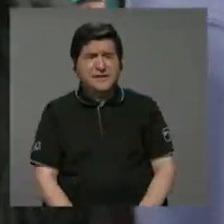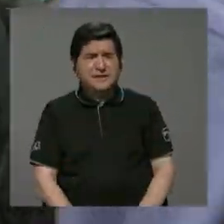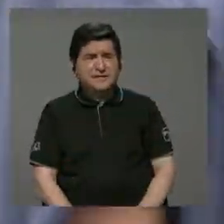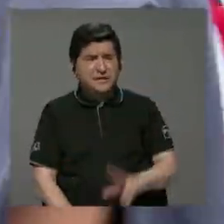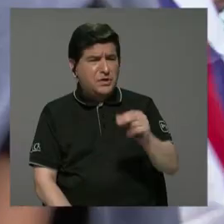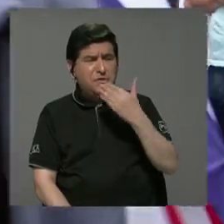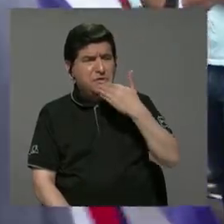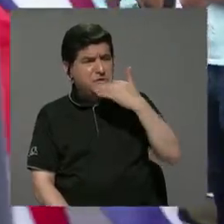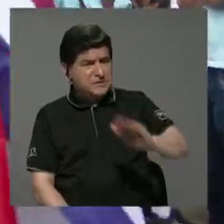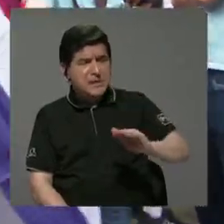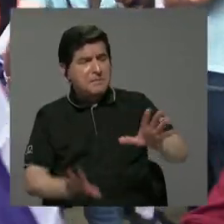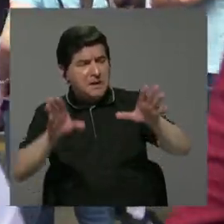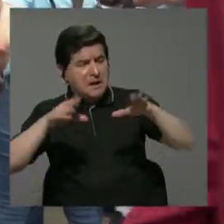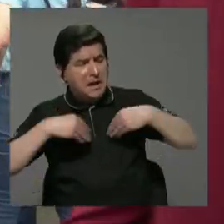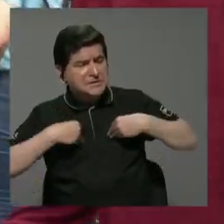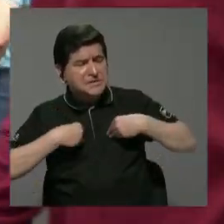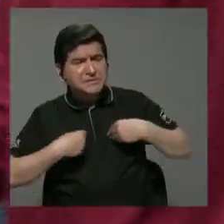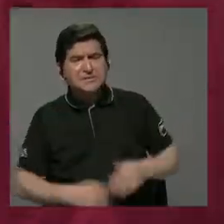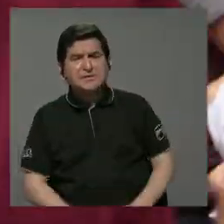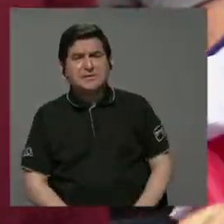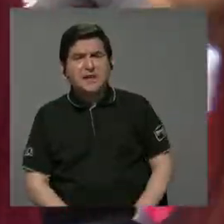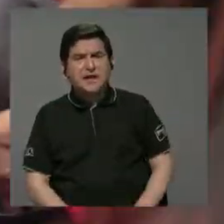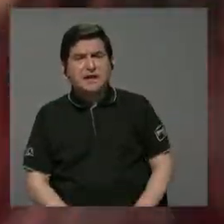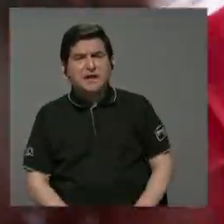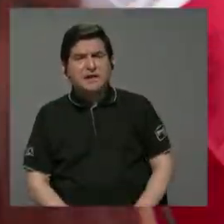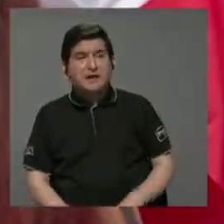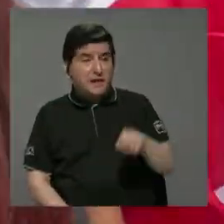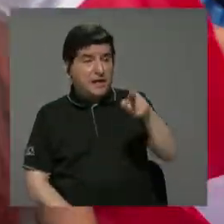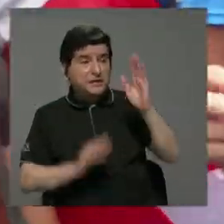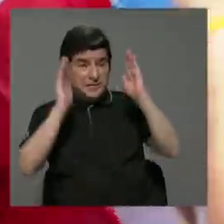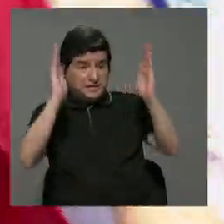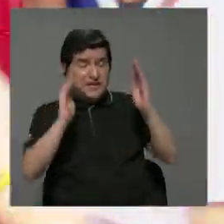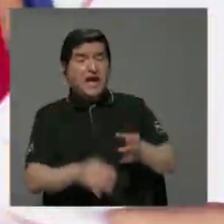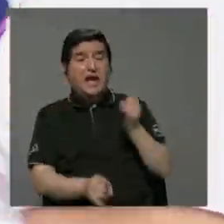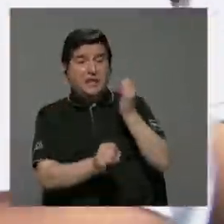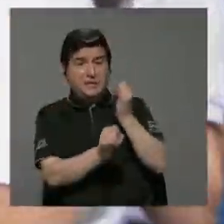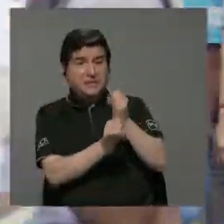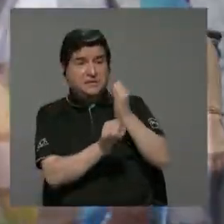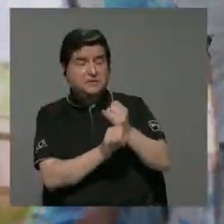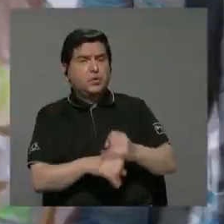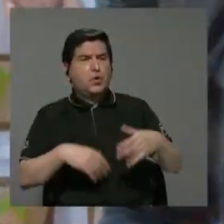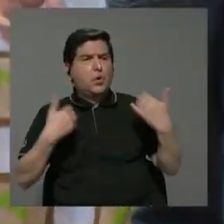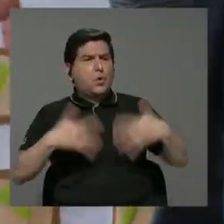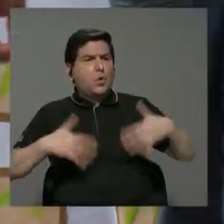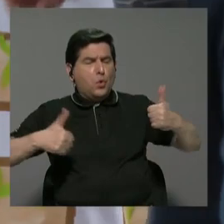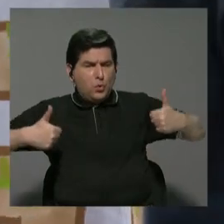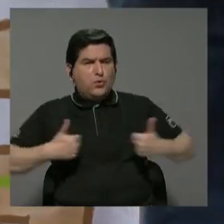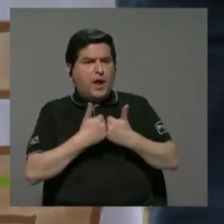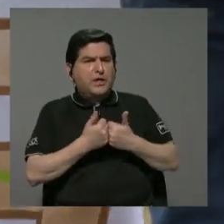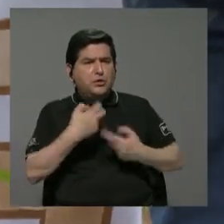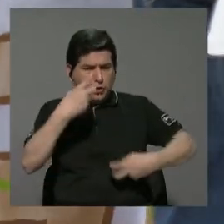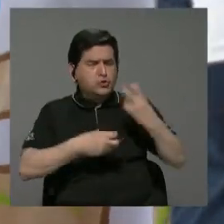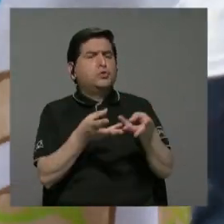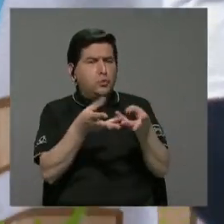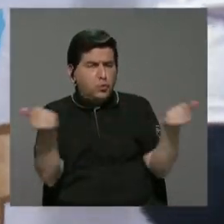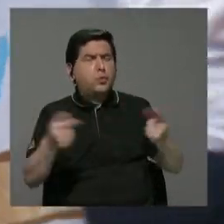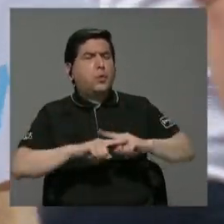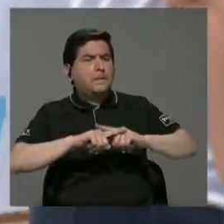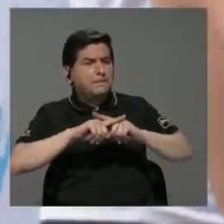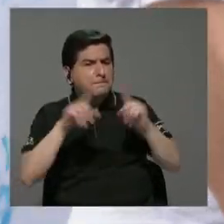no está mal reconocer que esas grandes instituciones tienen grandes retos, que hay muchos problemas por resolver,